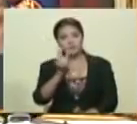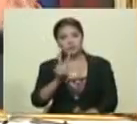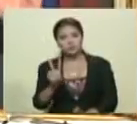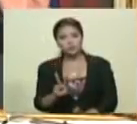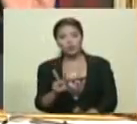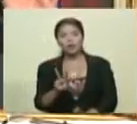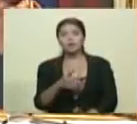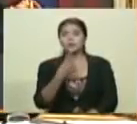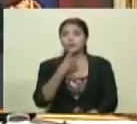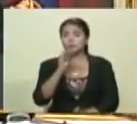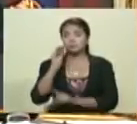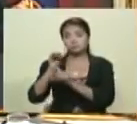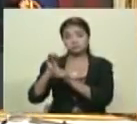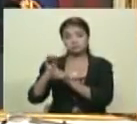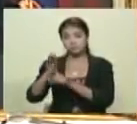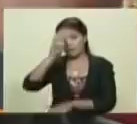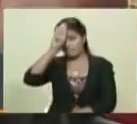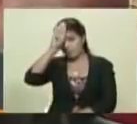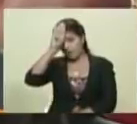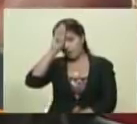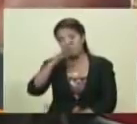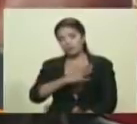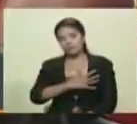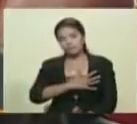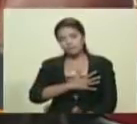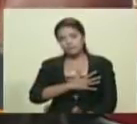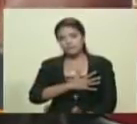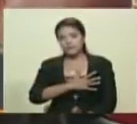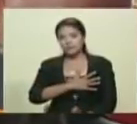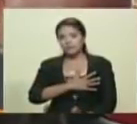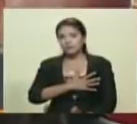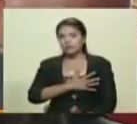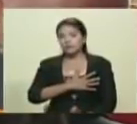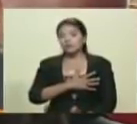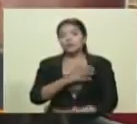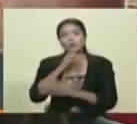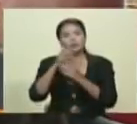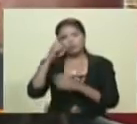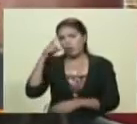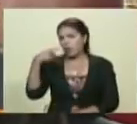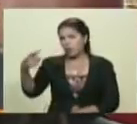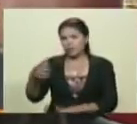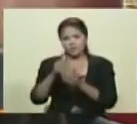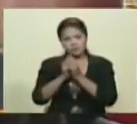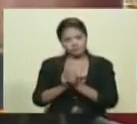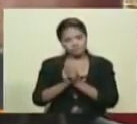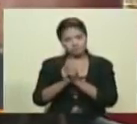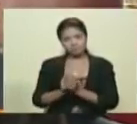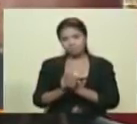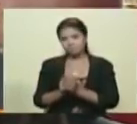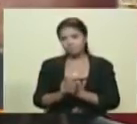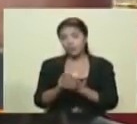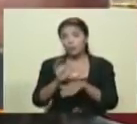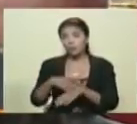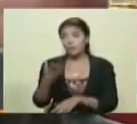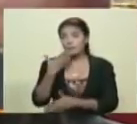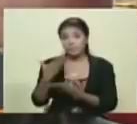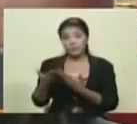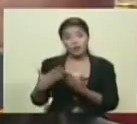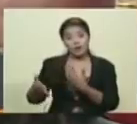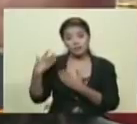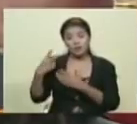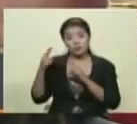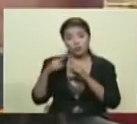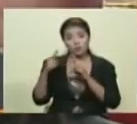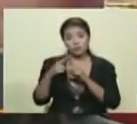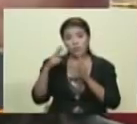Yo le digo al Papa, desde mi corazón, oro por él todos los días. Porque él me pidió cuando lo conocí en el